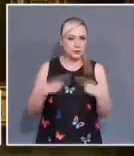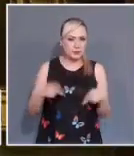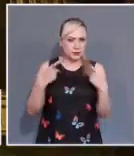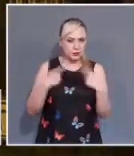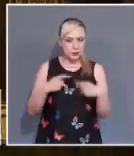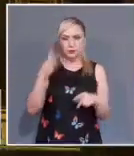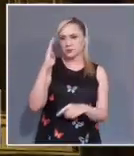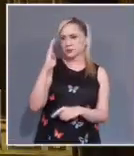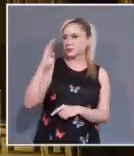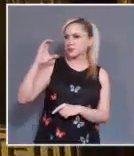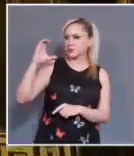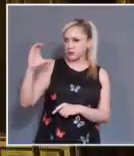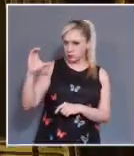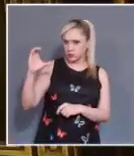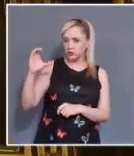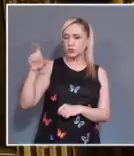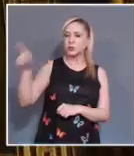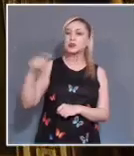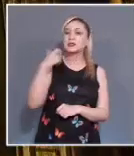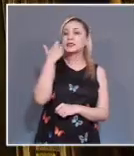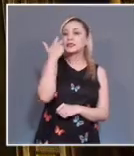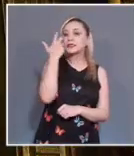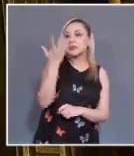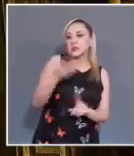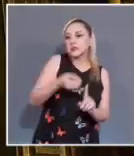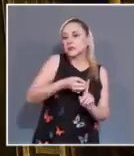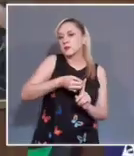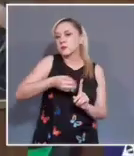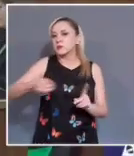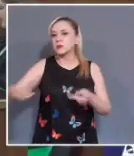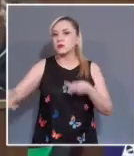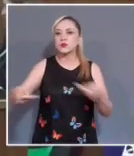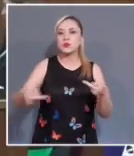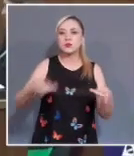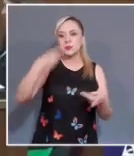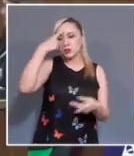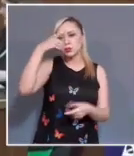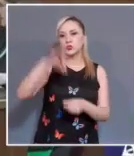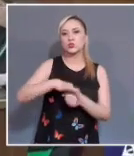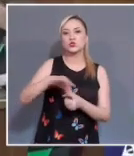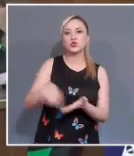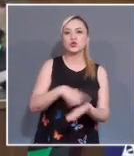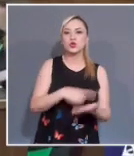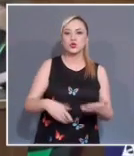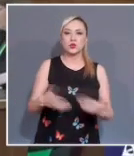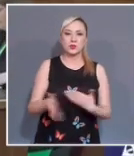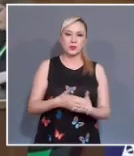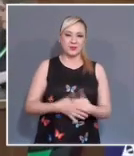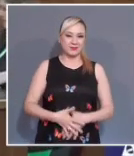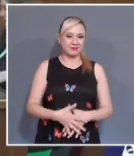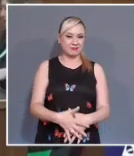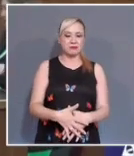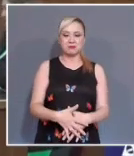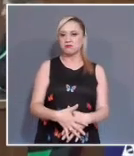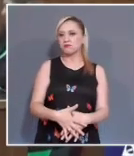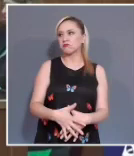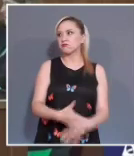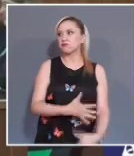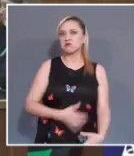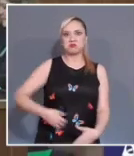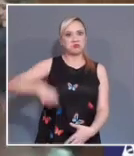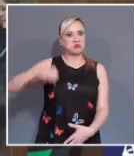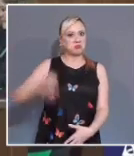California que pretendía organizar un referéndum sobre la interrupción legal del embarazo y que impugnaron la negativa tanto